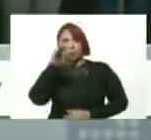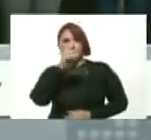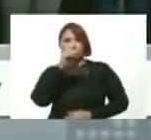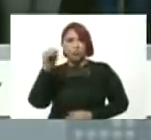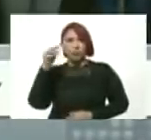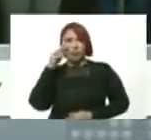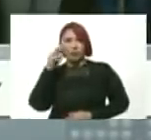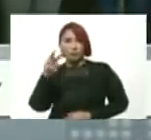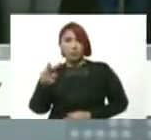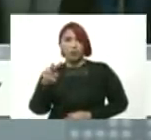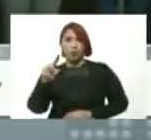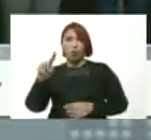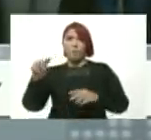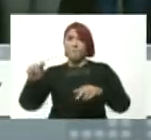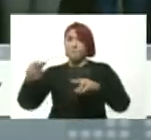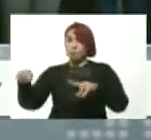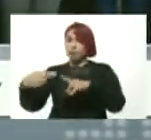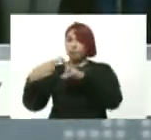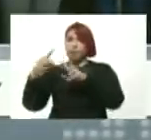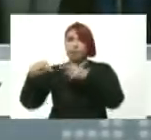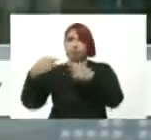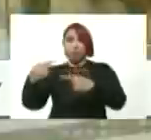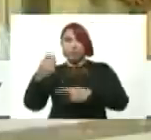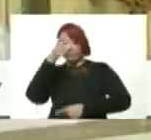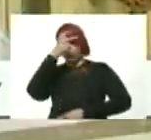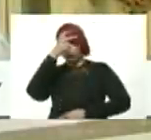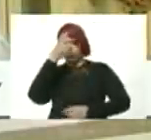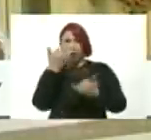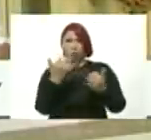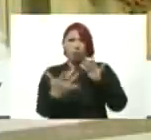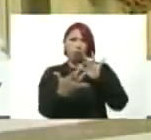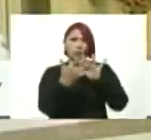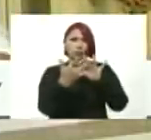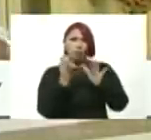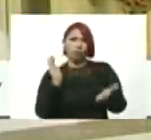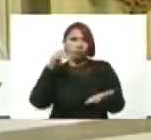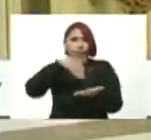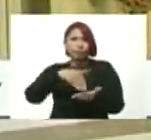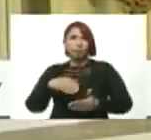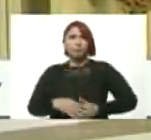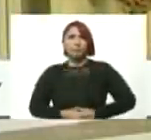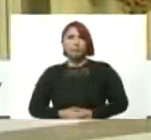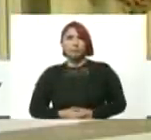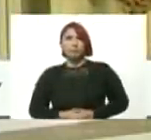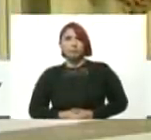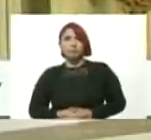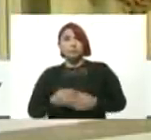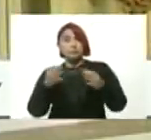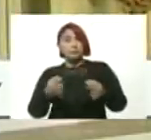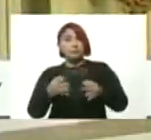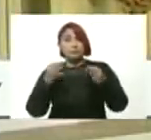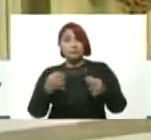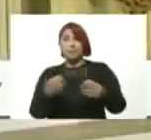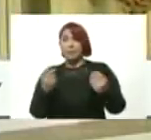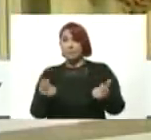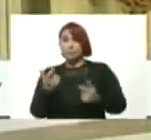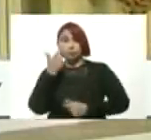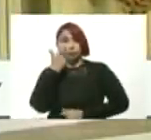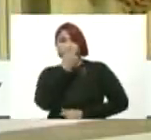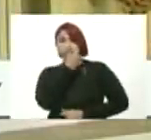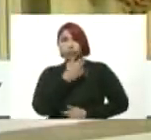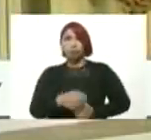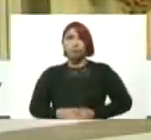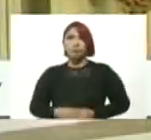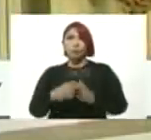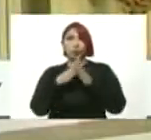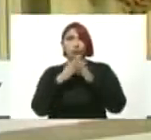en falcón y de falcón nos vamos para dar agua porque siempre hay que estar pendiente de